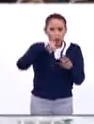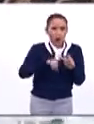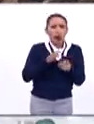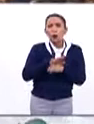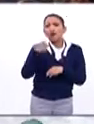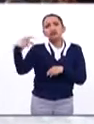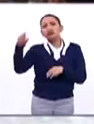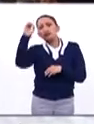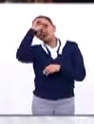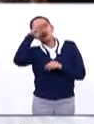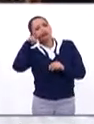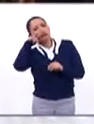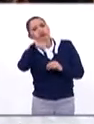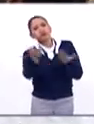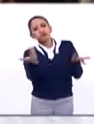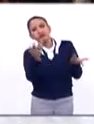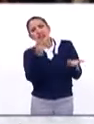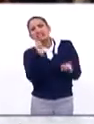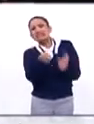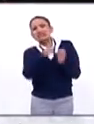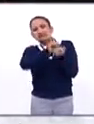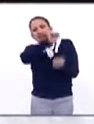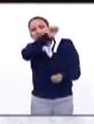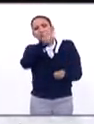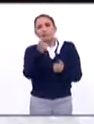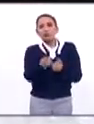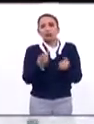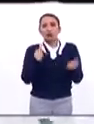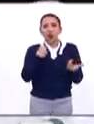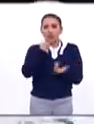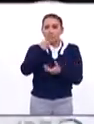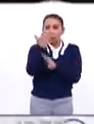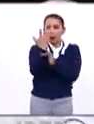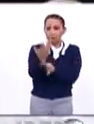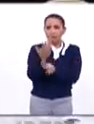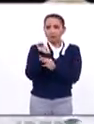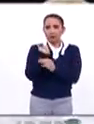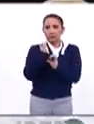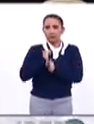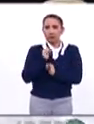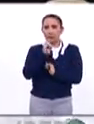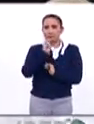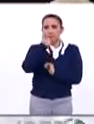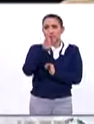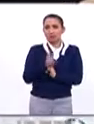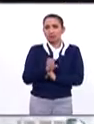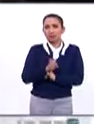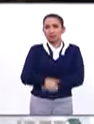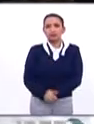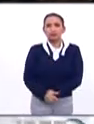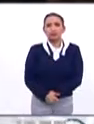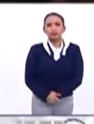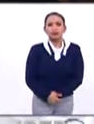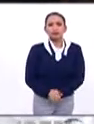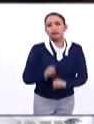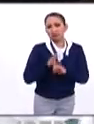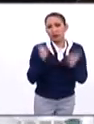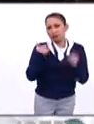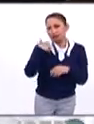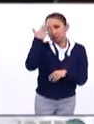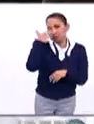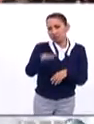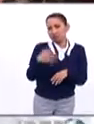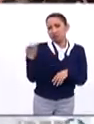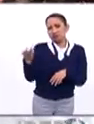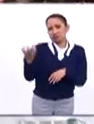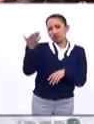¿Cuál es tu lectura, doctor, sobre esto que Sí. pronunció el canciller Marcelo Ebrard? Bueno, como sabemos,